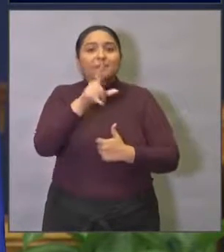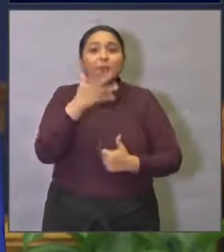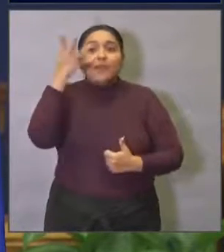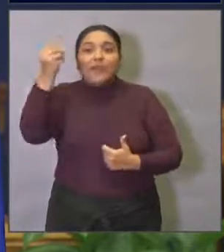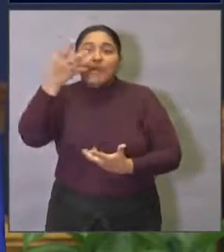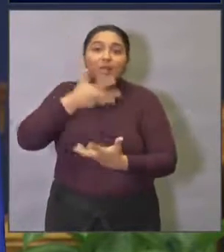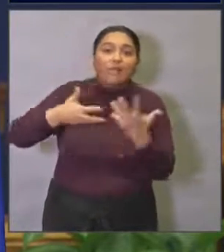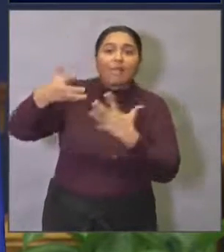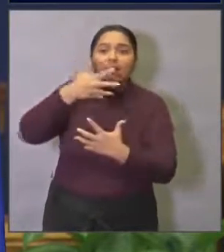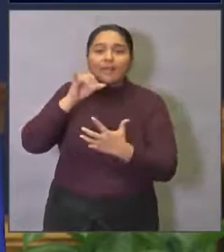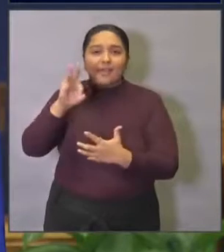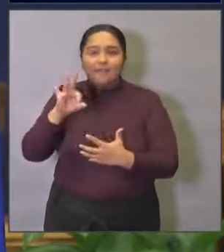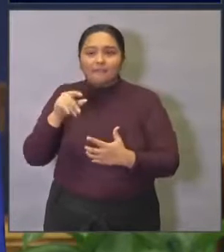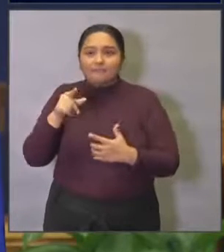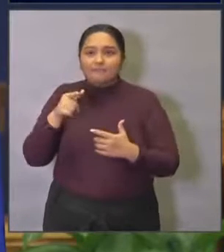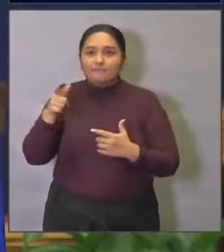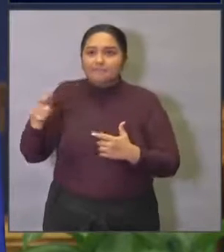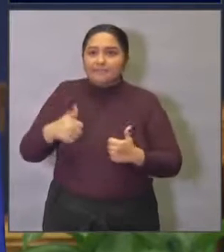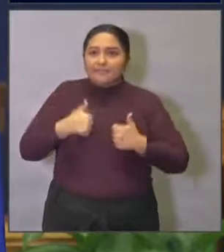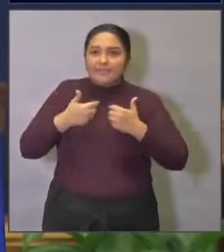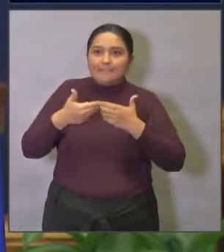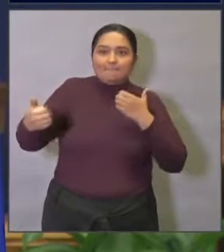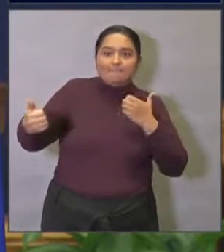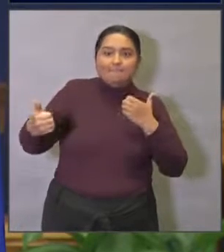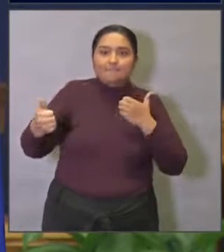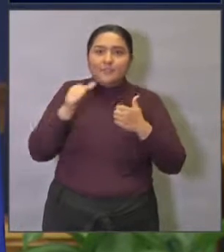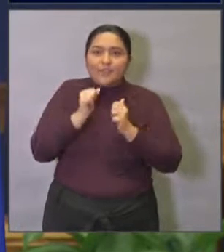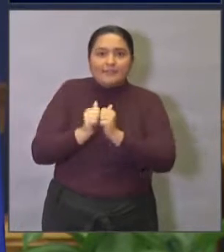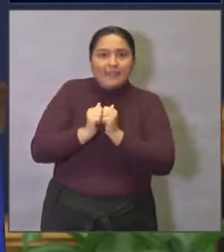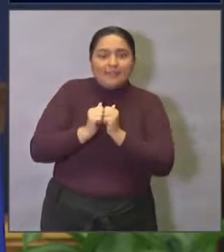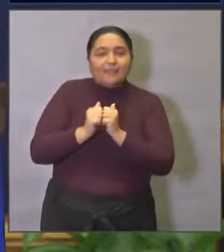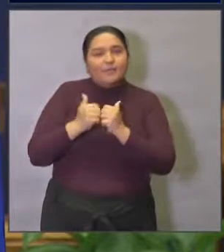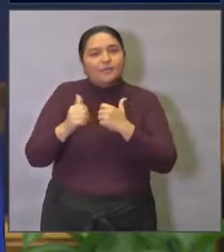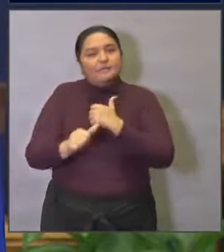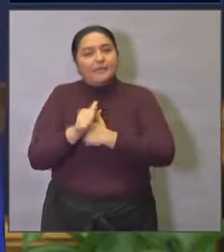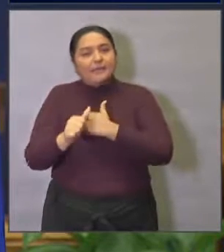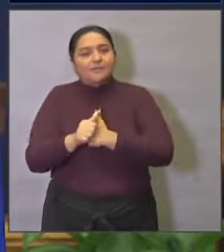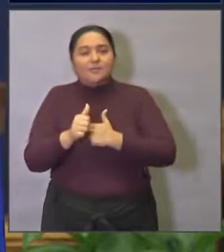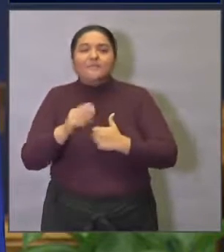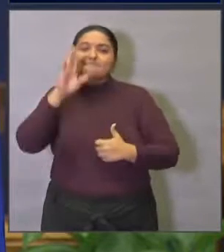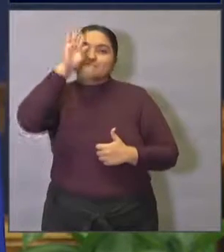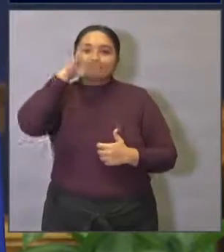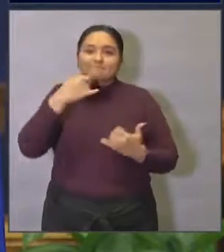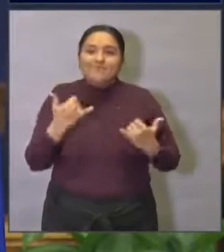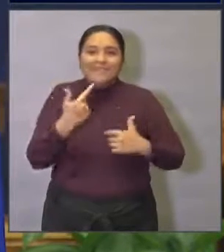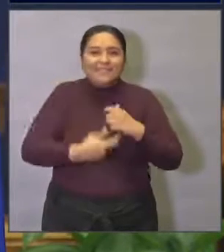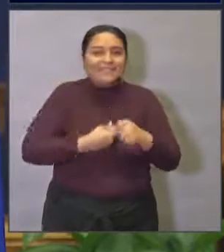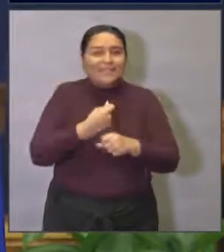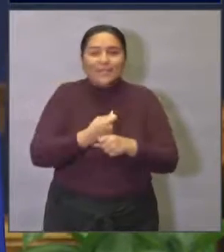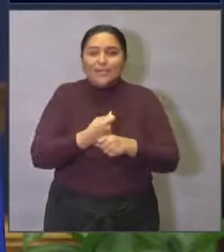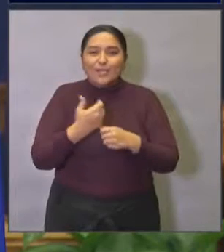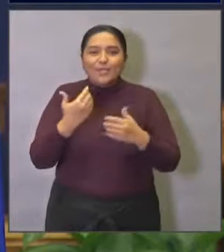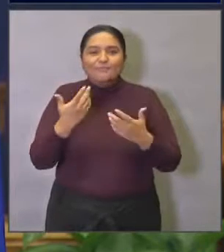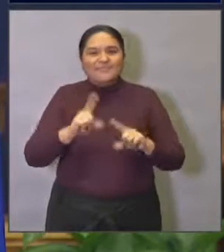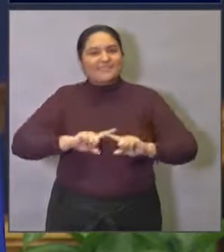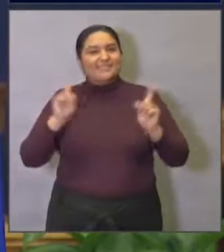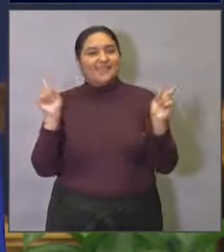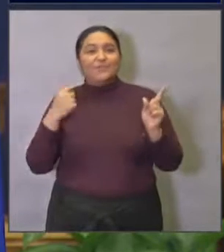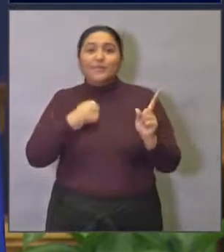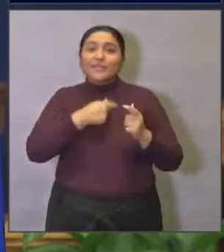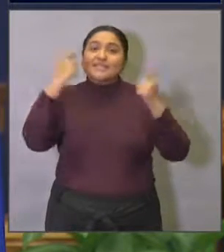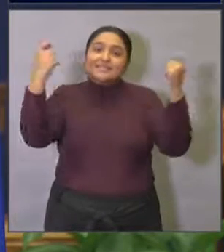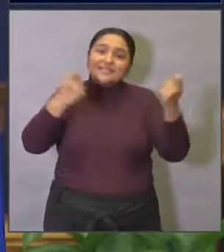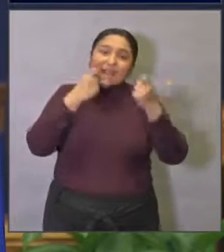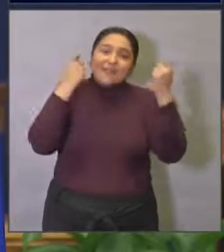que no viven con usted. Diariamente decimos que este año debe ser diferente y que no podemos celebrar de manera que